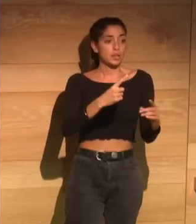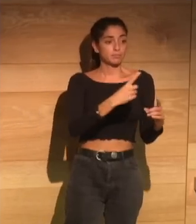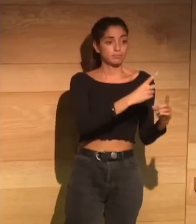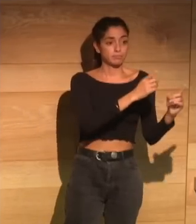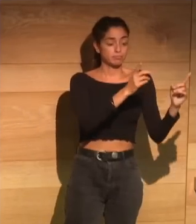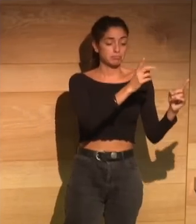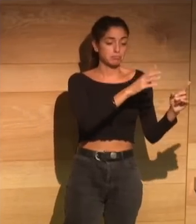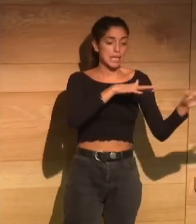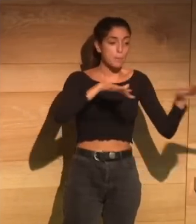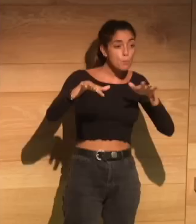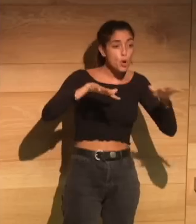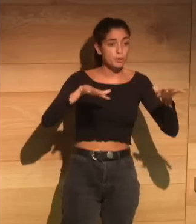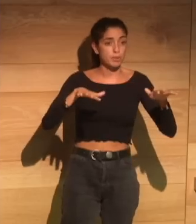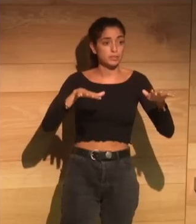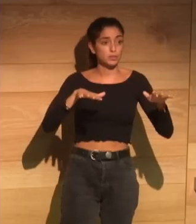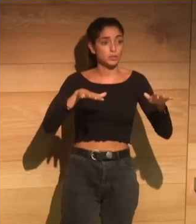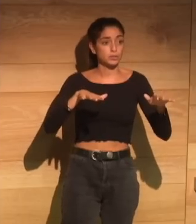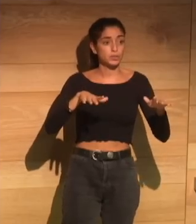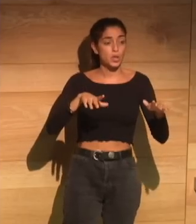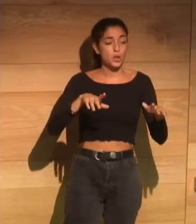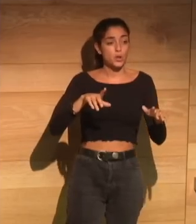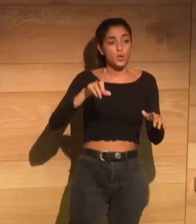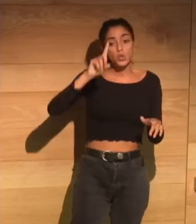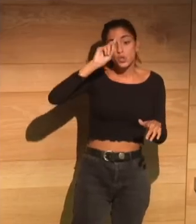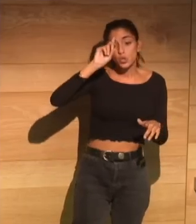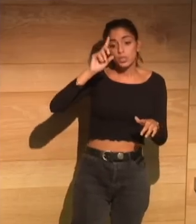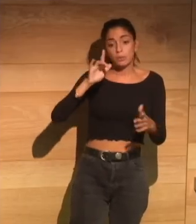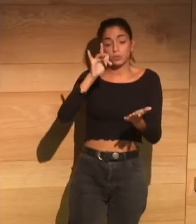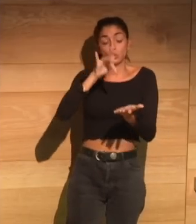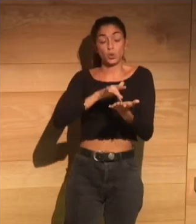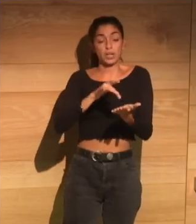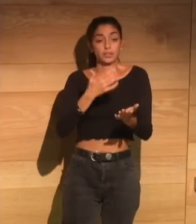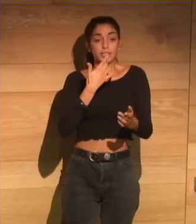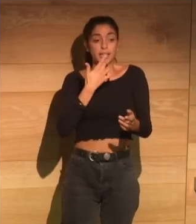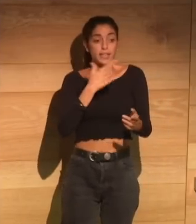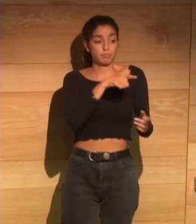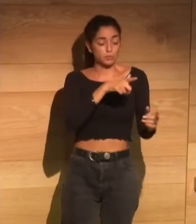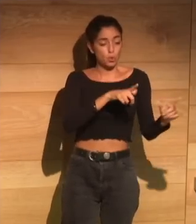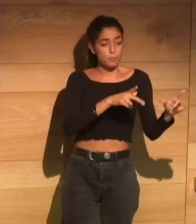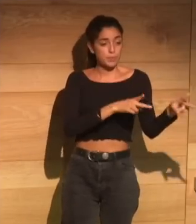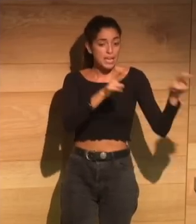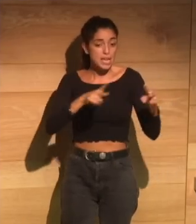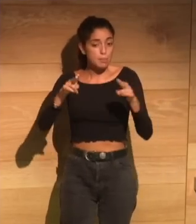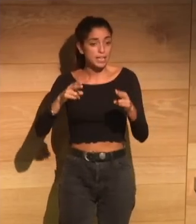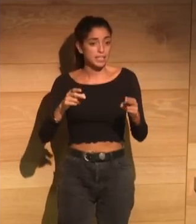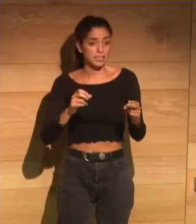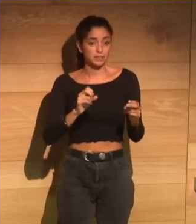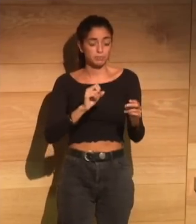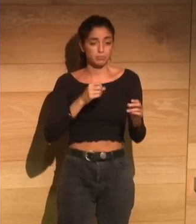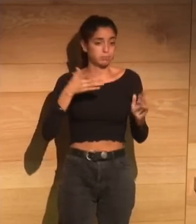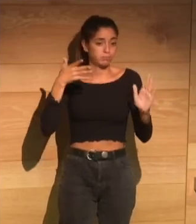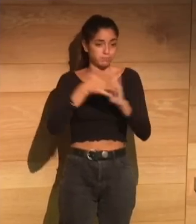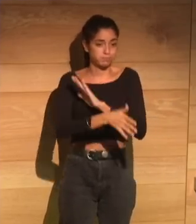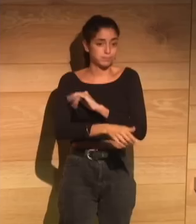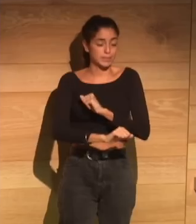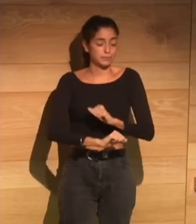infinitas. ¿En qué momento determinas que eso está descompuesto en imágenes? ¿En cuántas? Ya. Son infinitas. ¿Cuánto avanza milímetro a